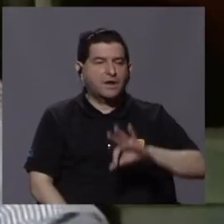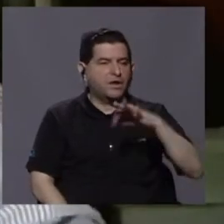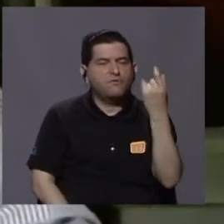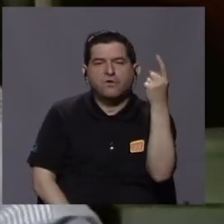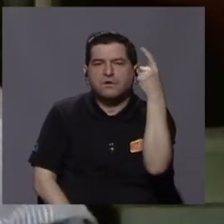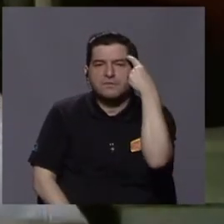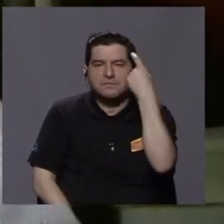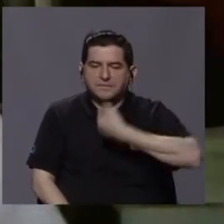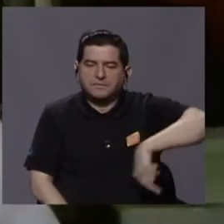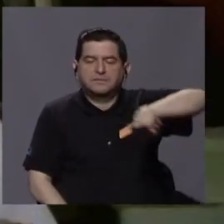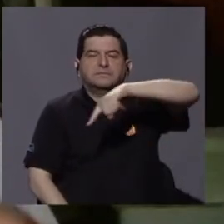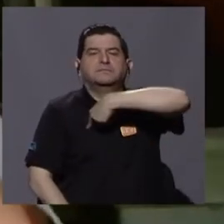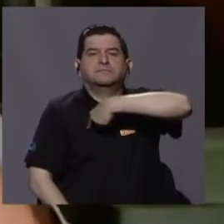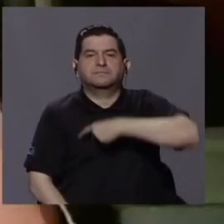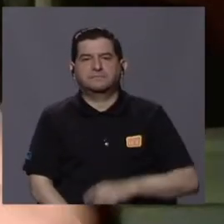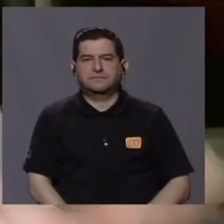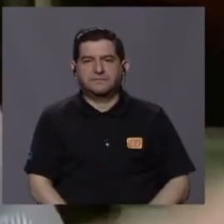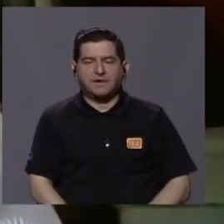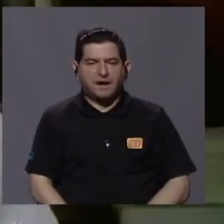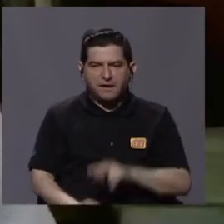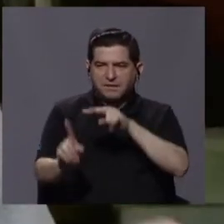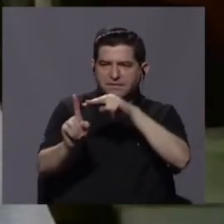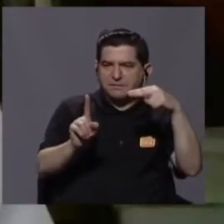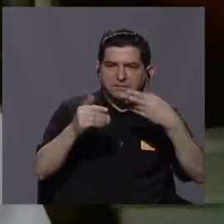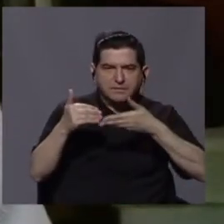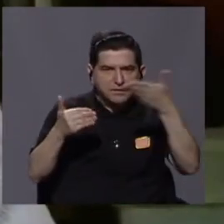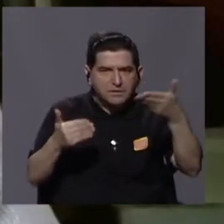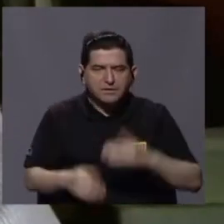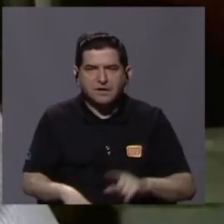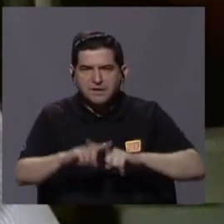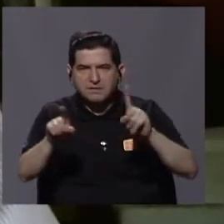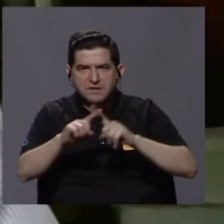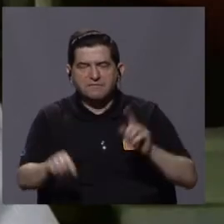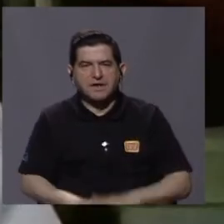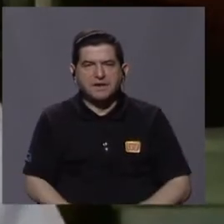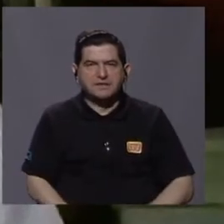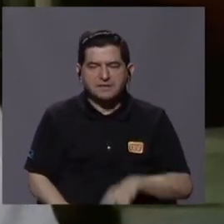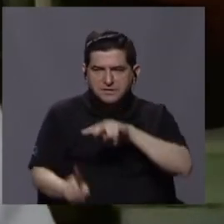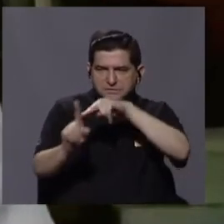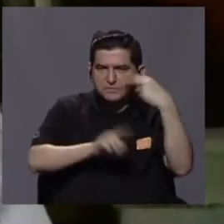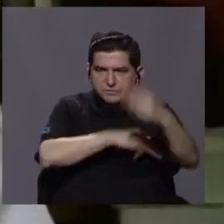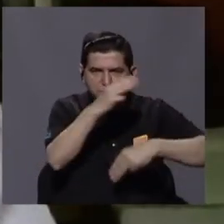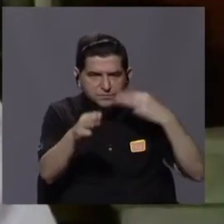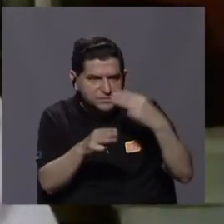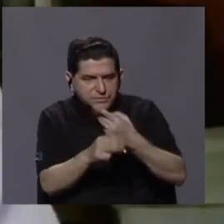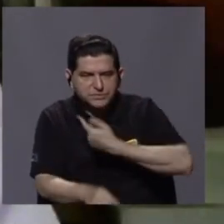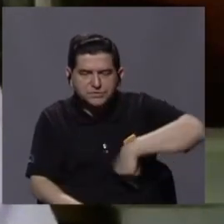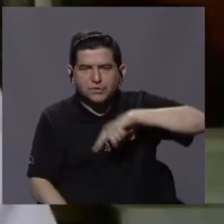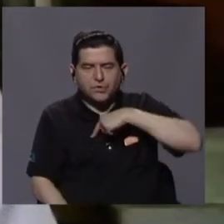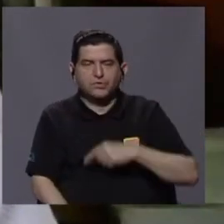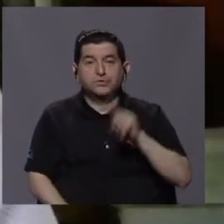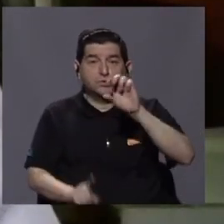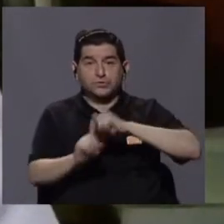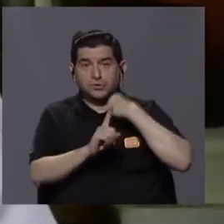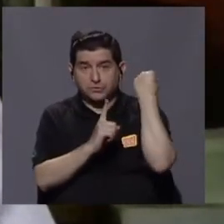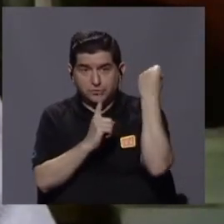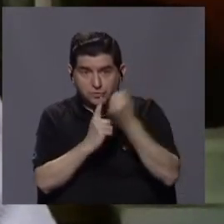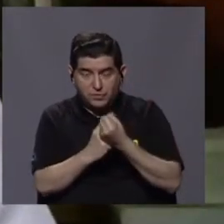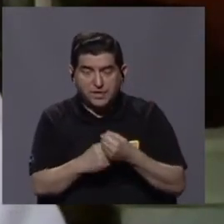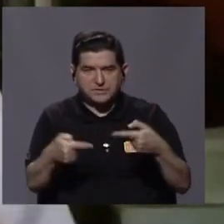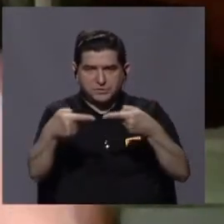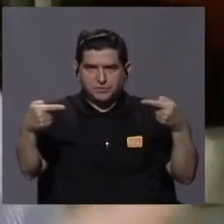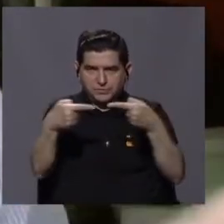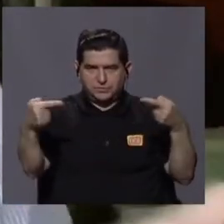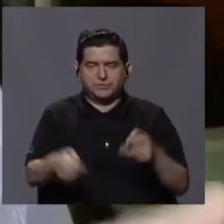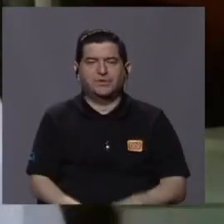que tenemos el modo que tenemos de ver las cosas las visiones que tenemos del mundo nos llevan a hacer una dicotomía entre por ejemplo